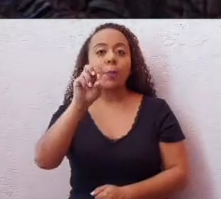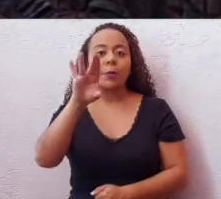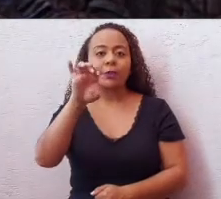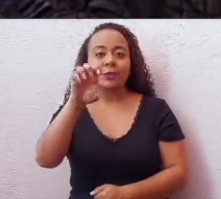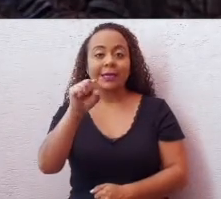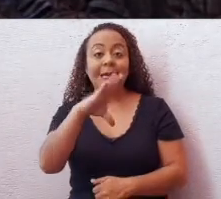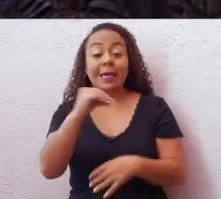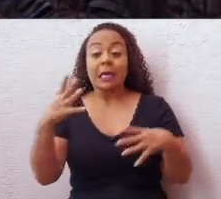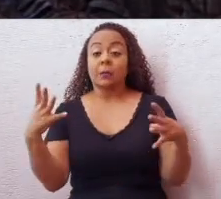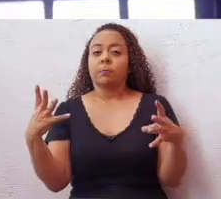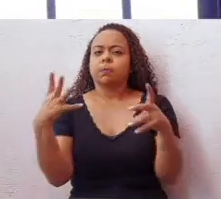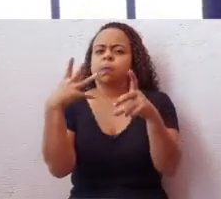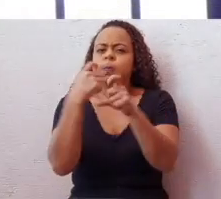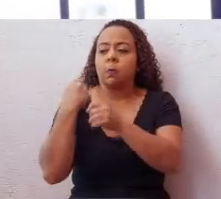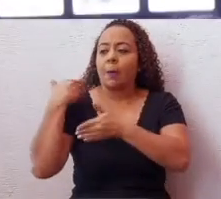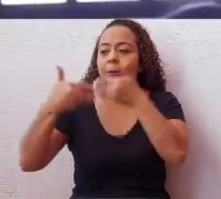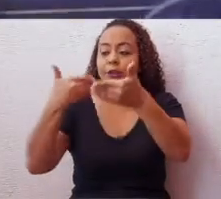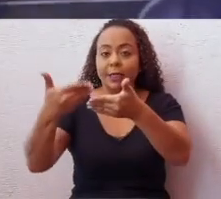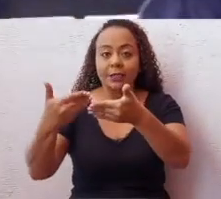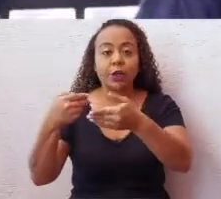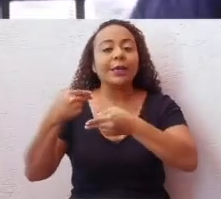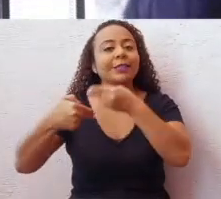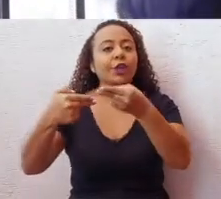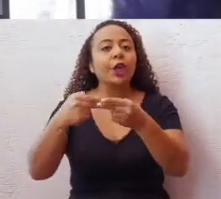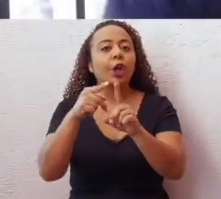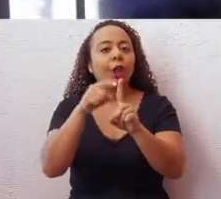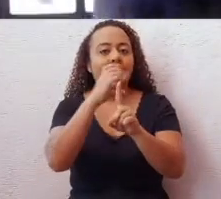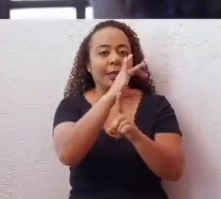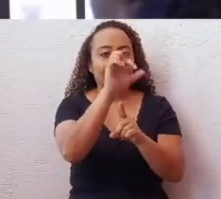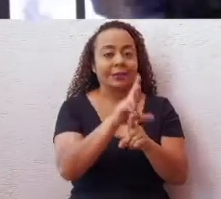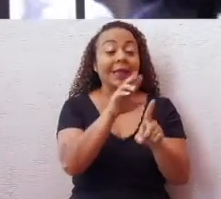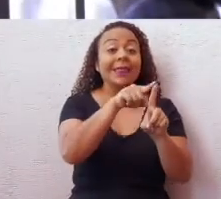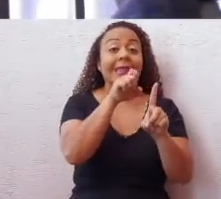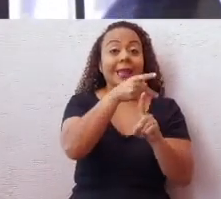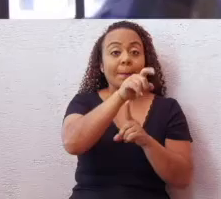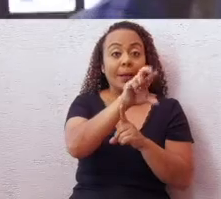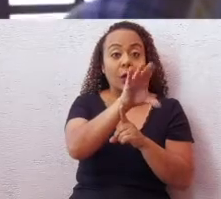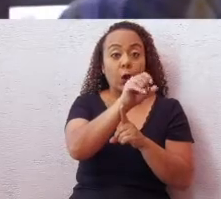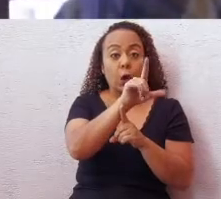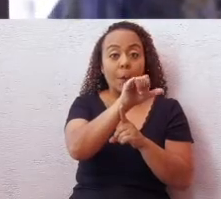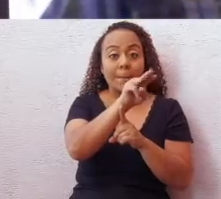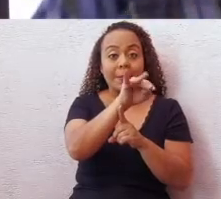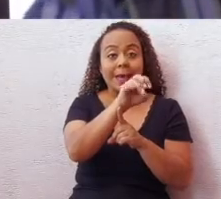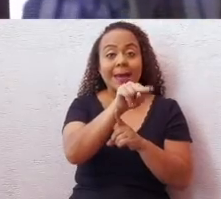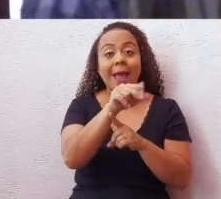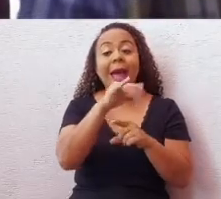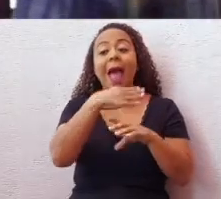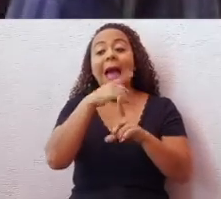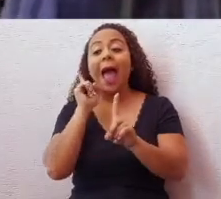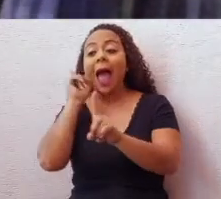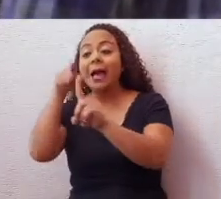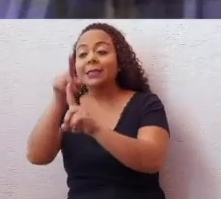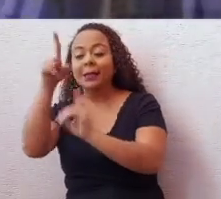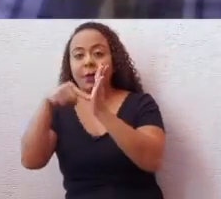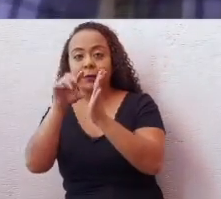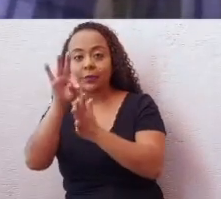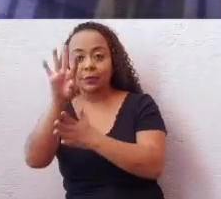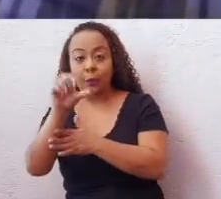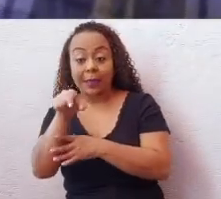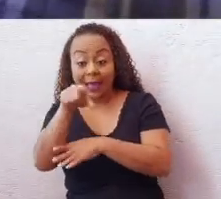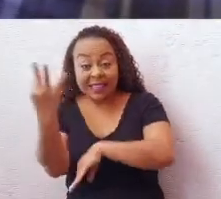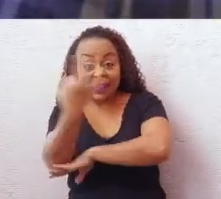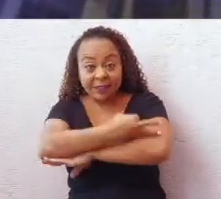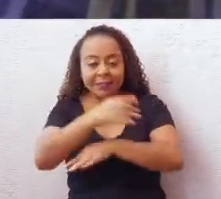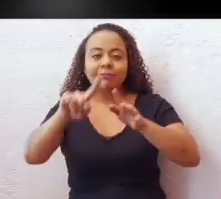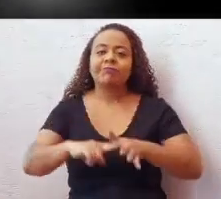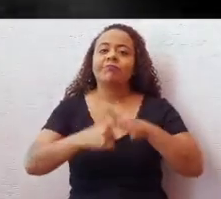sintetiza el proceso histórico de Costa Rica desde la época precolombina hasta el año 1940 fecha en que se